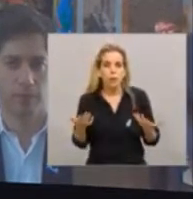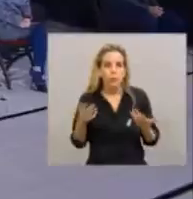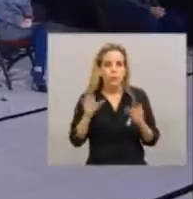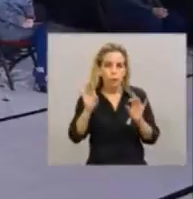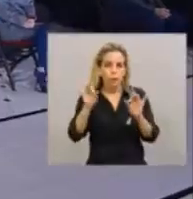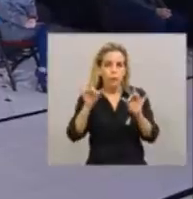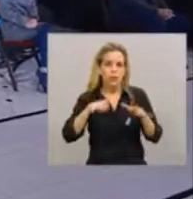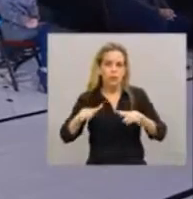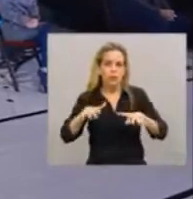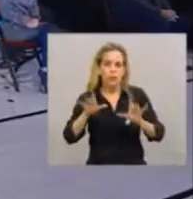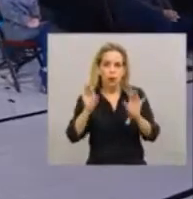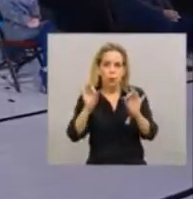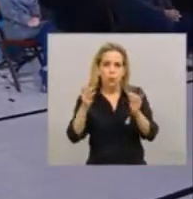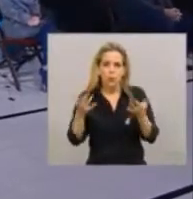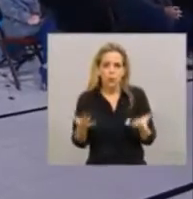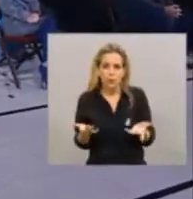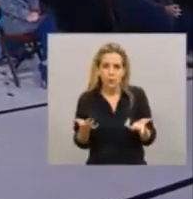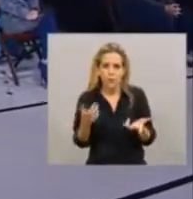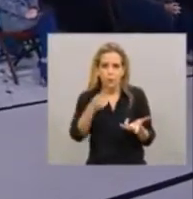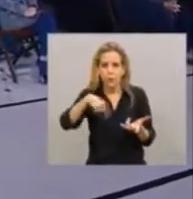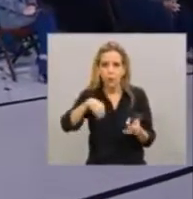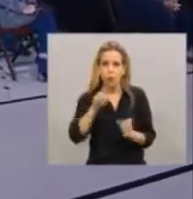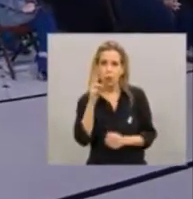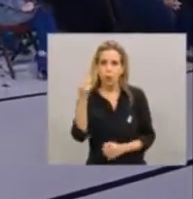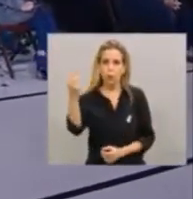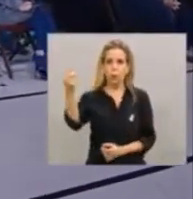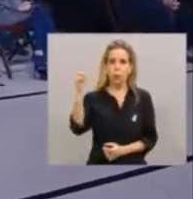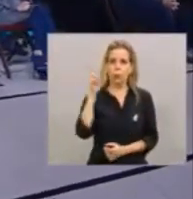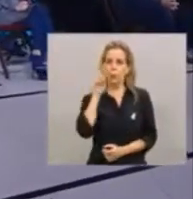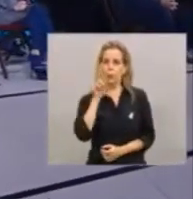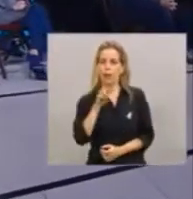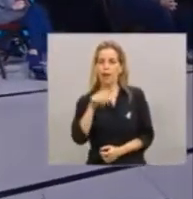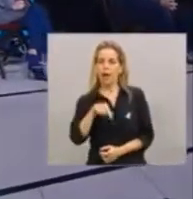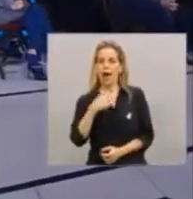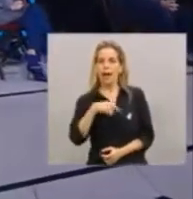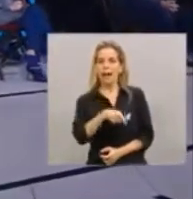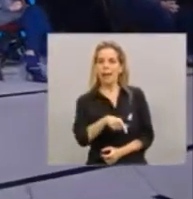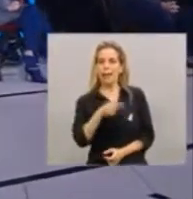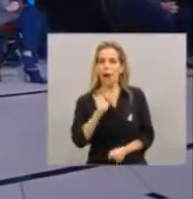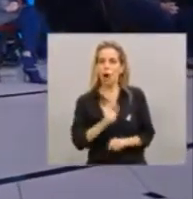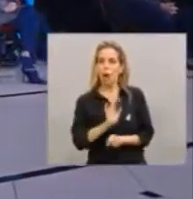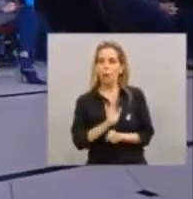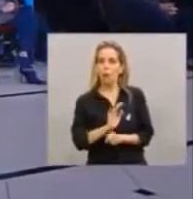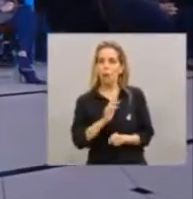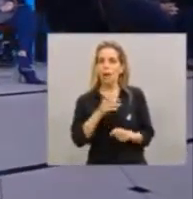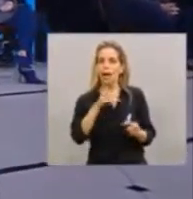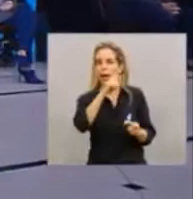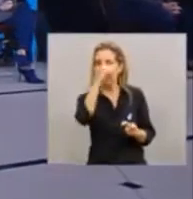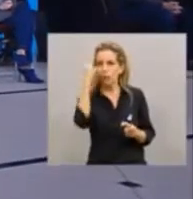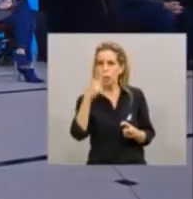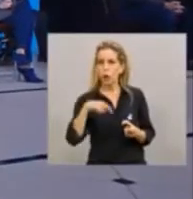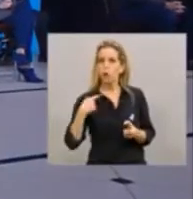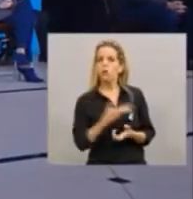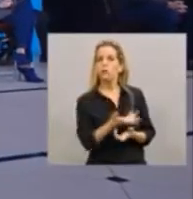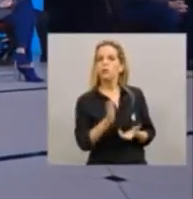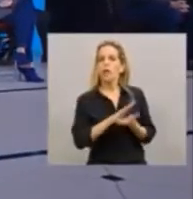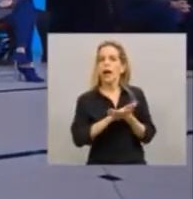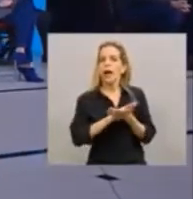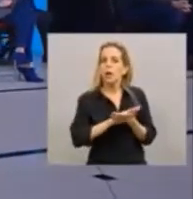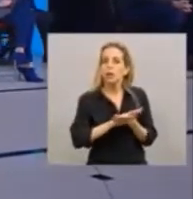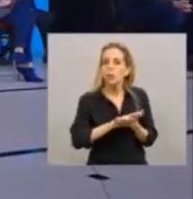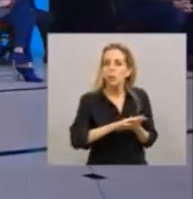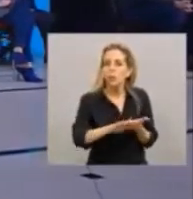fácil porque se darán cuenta que éramos una nación incipiente una sociedad nueva que se estaba